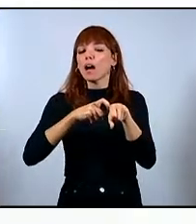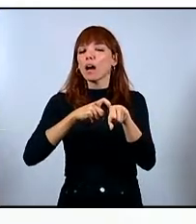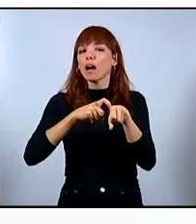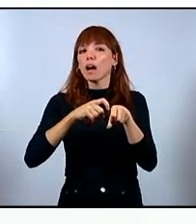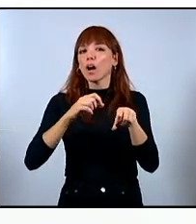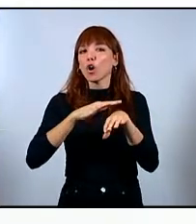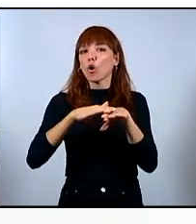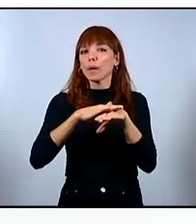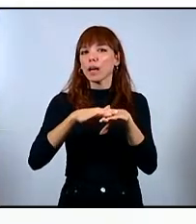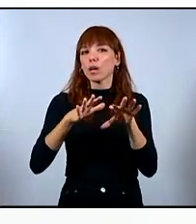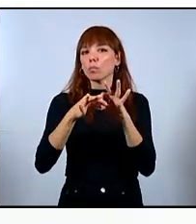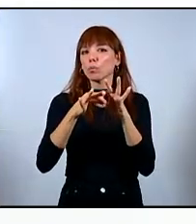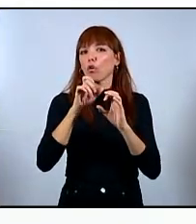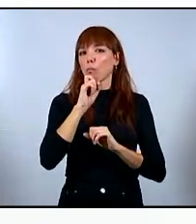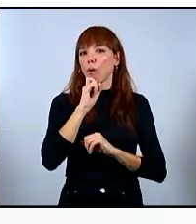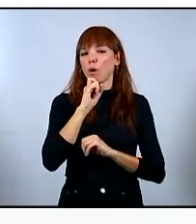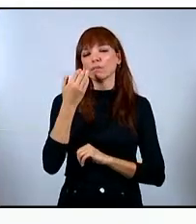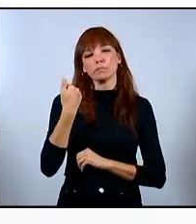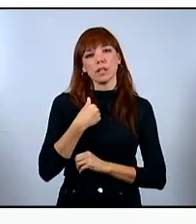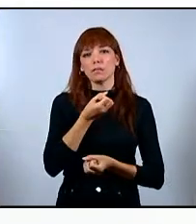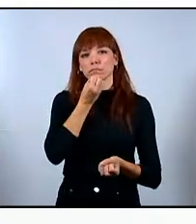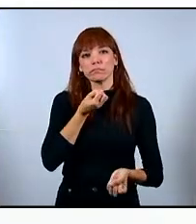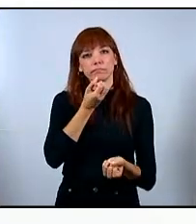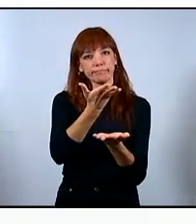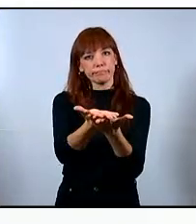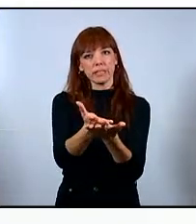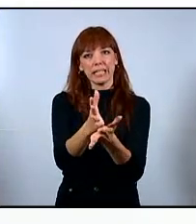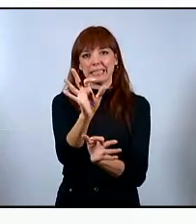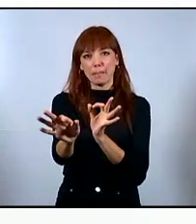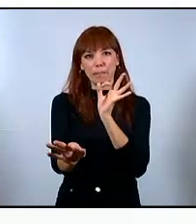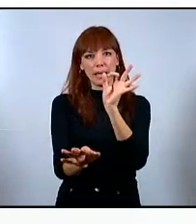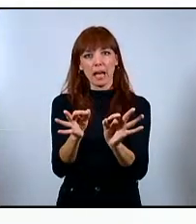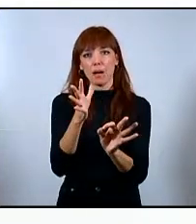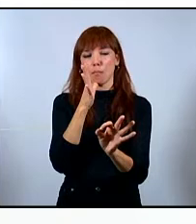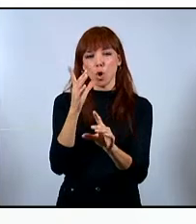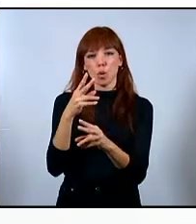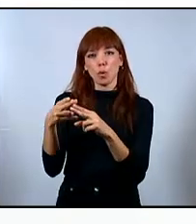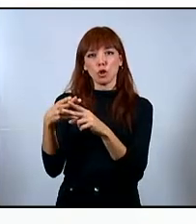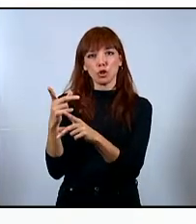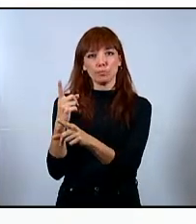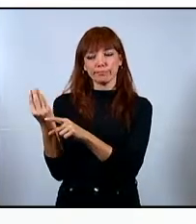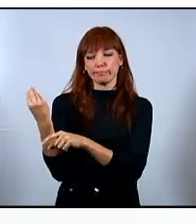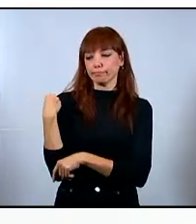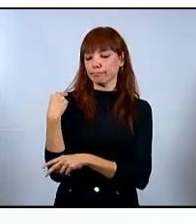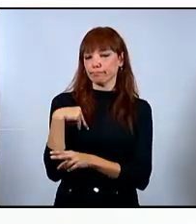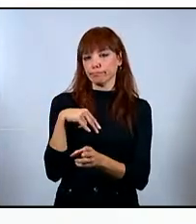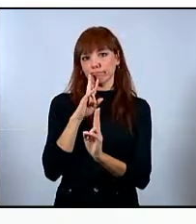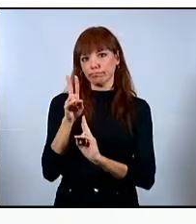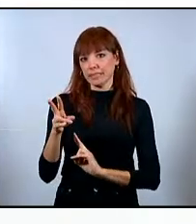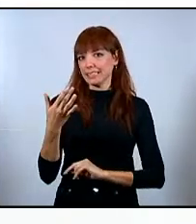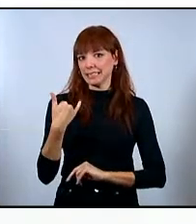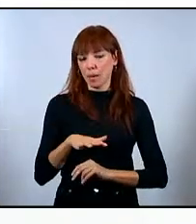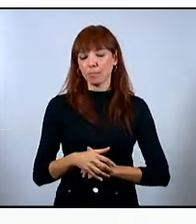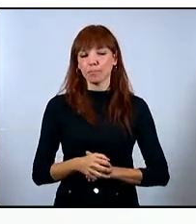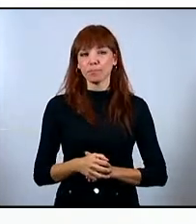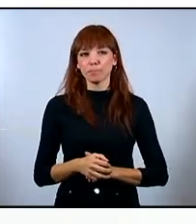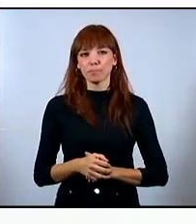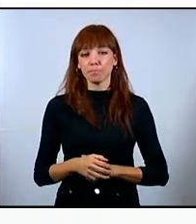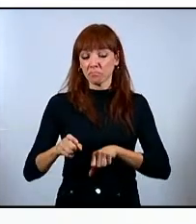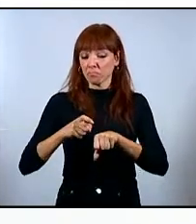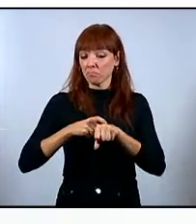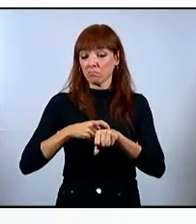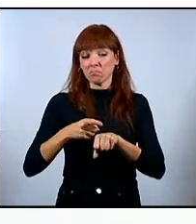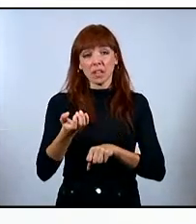Gobierno, yo ya lo manifesté en la Asamblea ante una pregunta de la oposición. La salud del Gobierno es